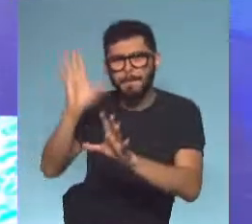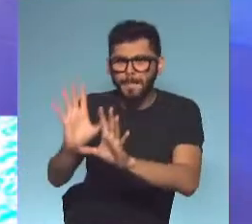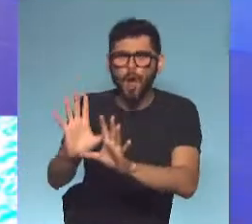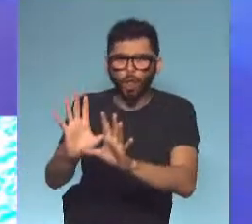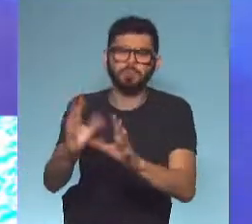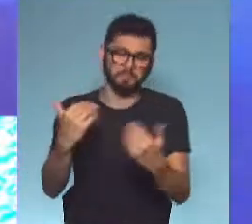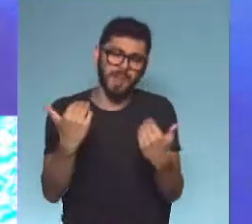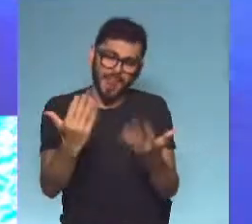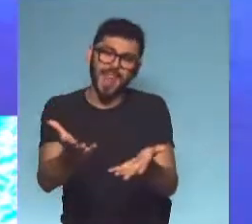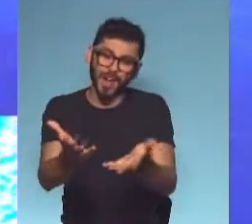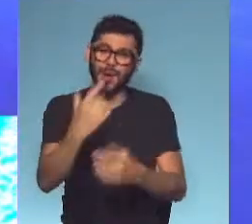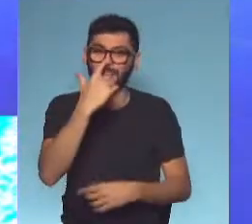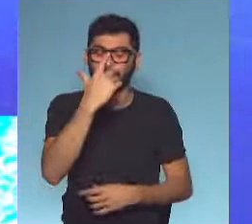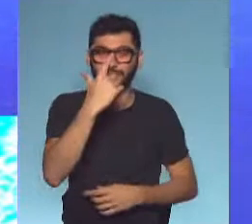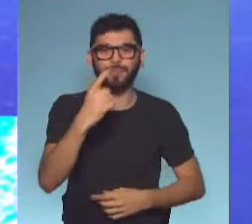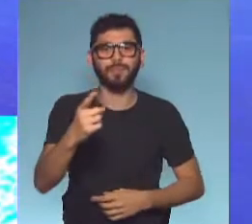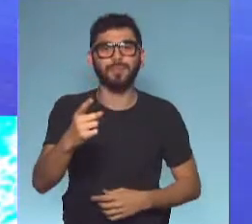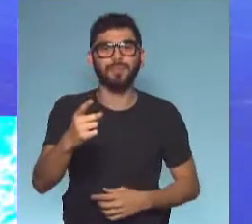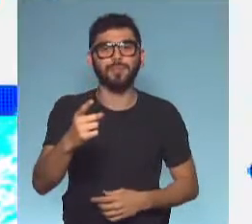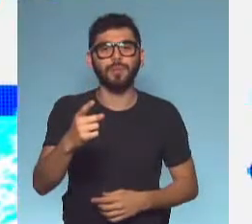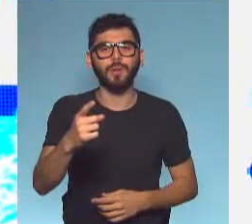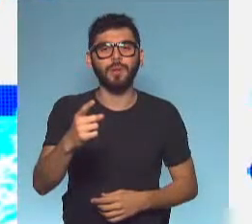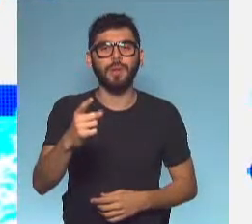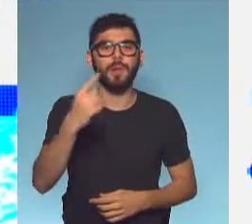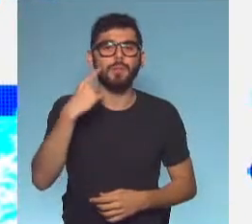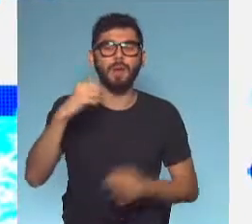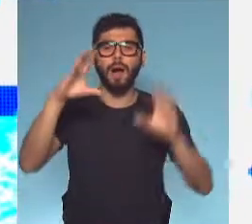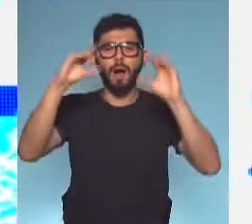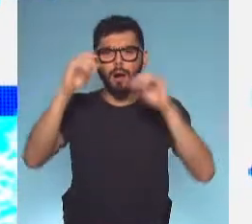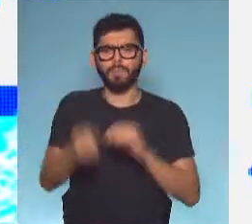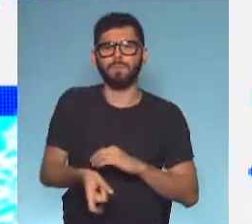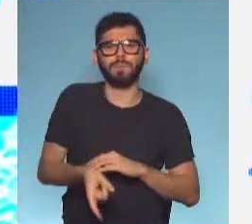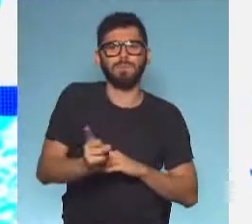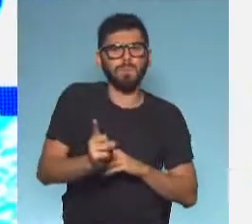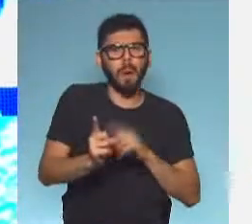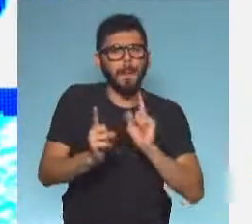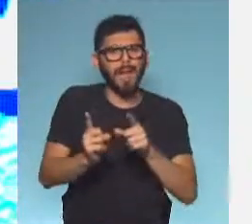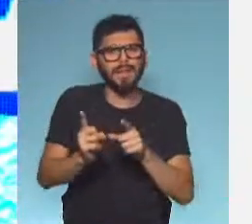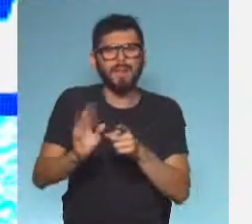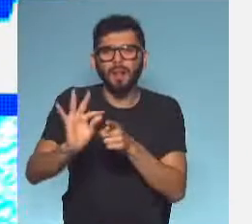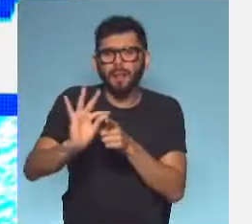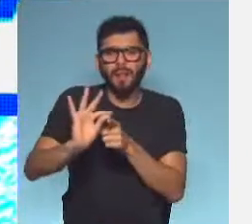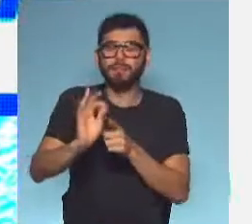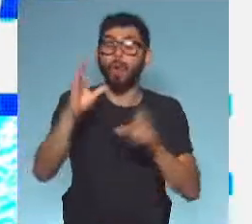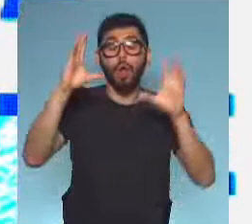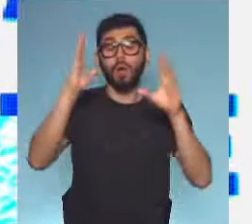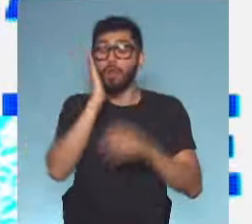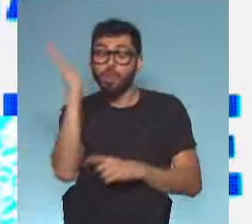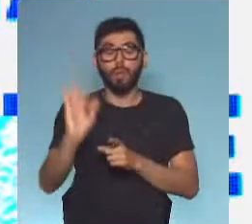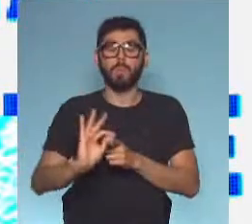dejo. ¿Qué pasa también con la erección nocturna y la eyaculación nocturna? Pasa